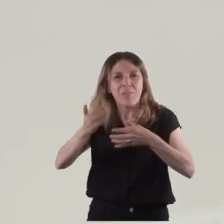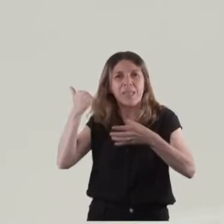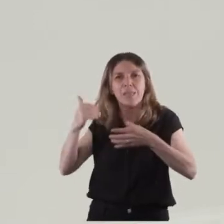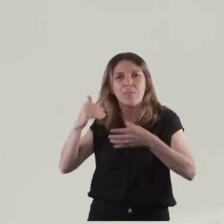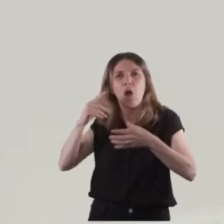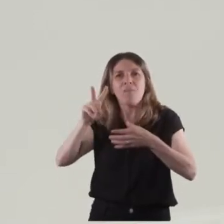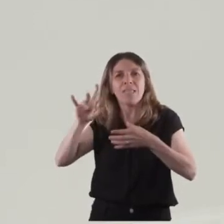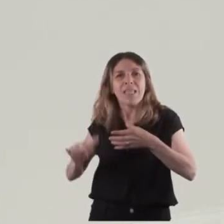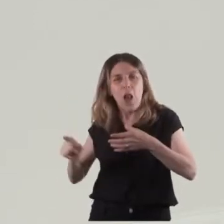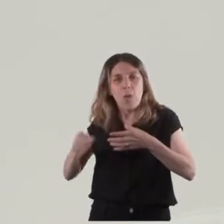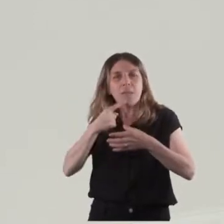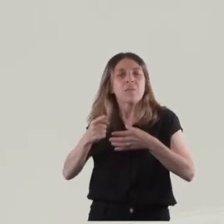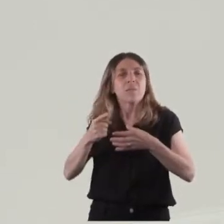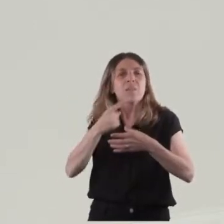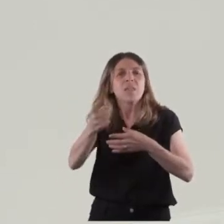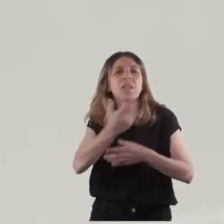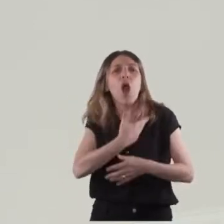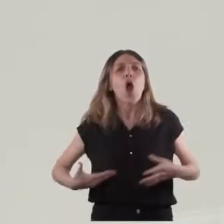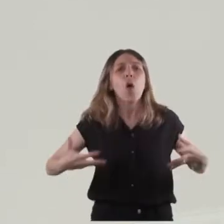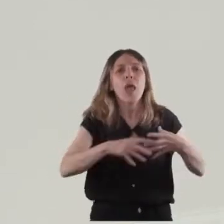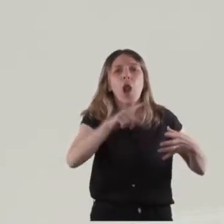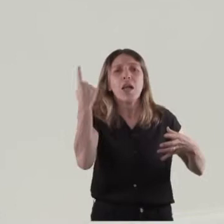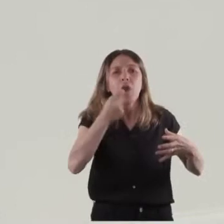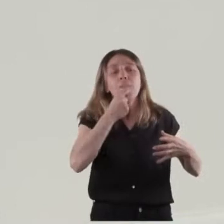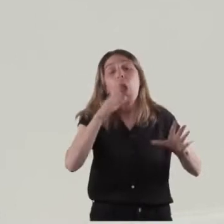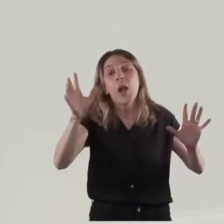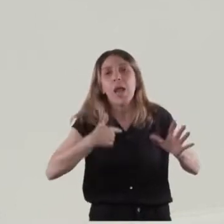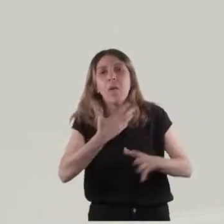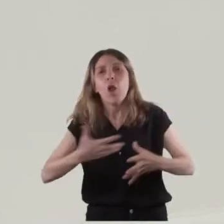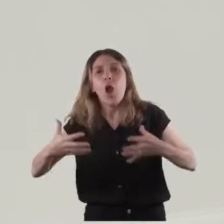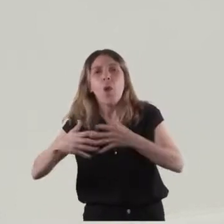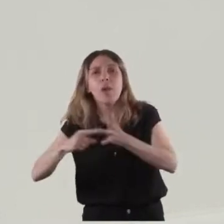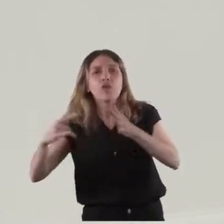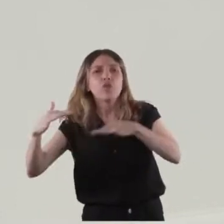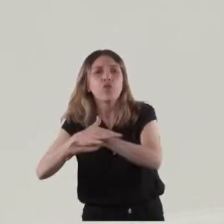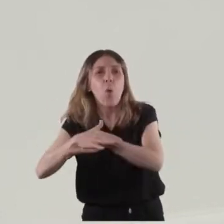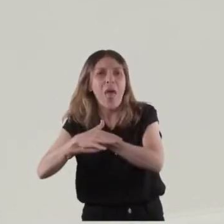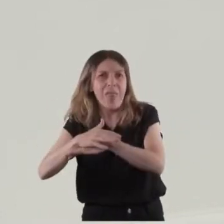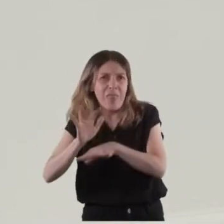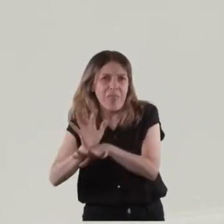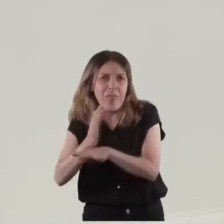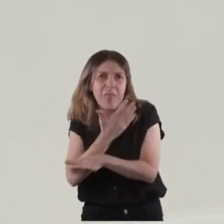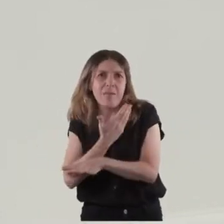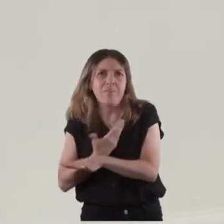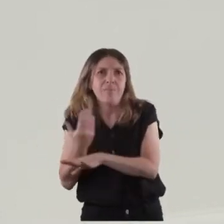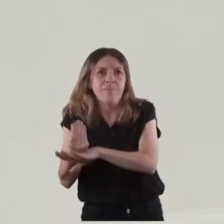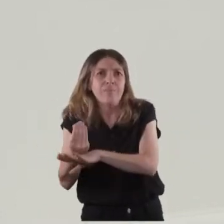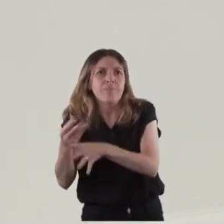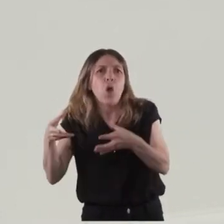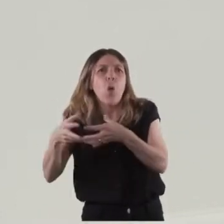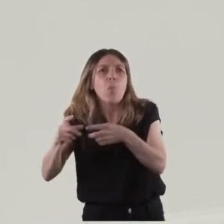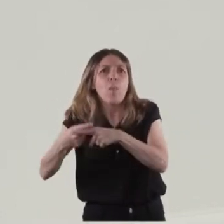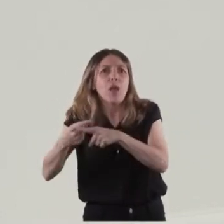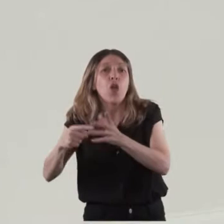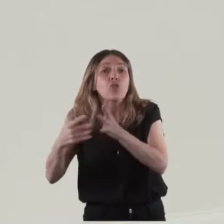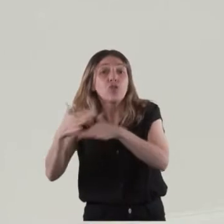gobierno nacional en sí en caso de que la ciudad estuviese administrada por un partido político